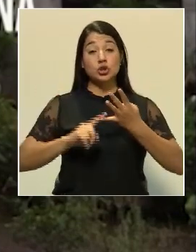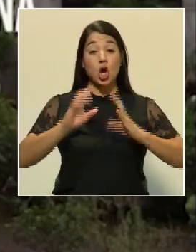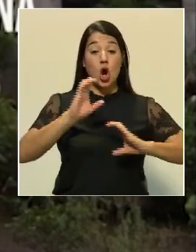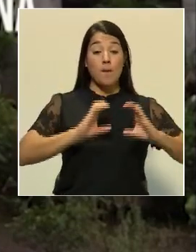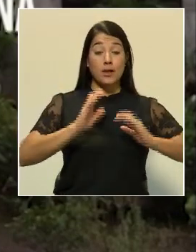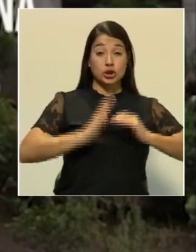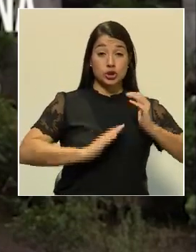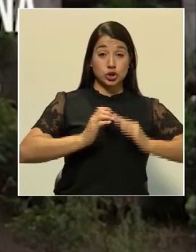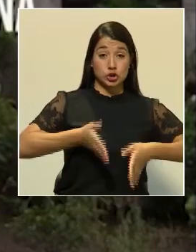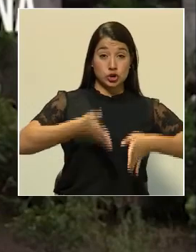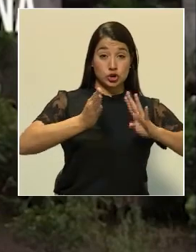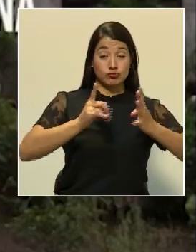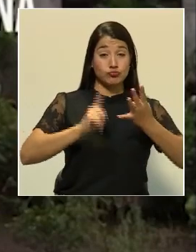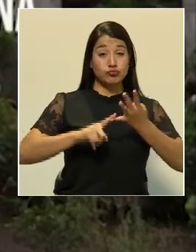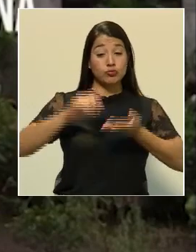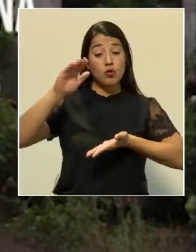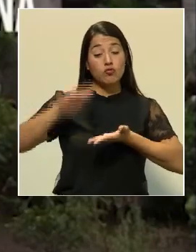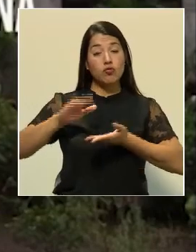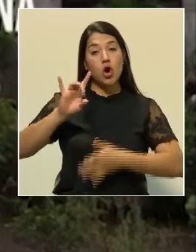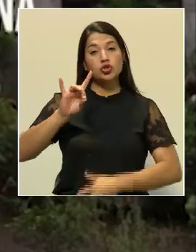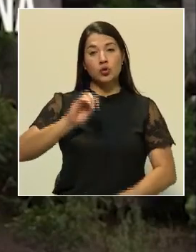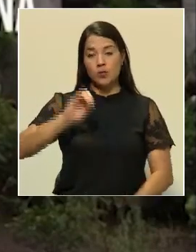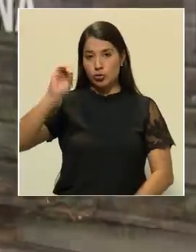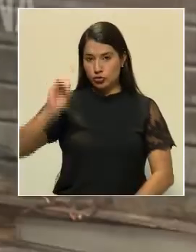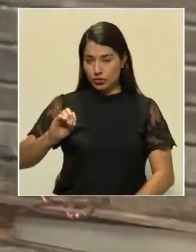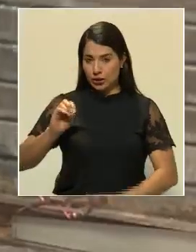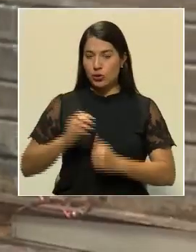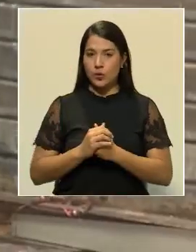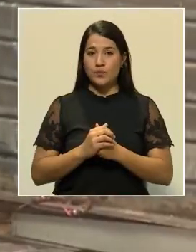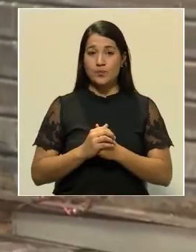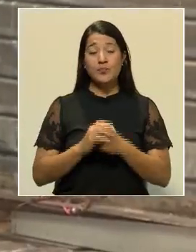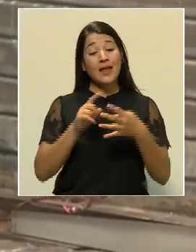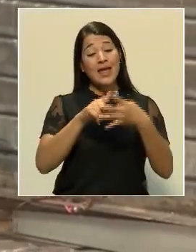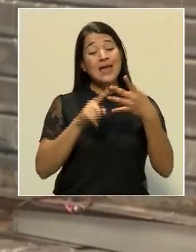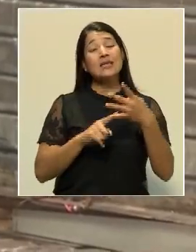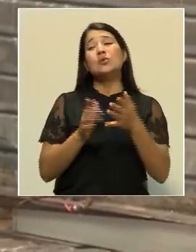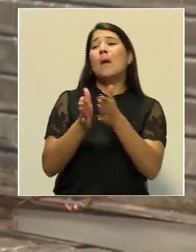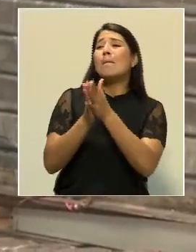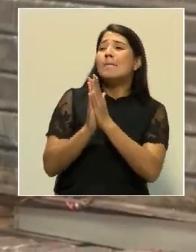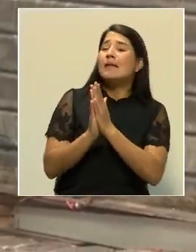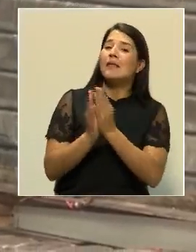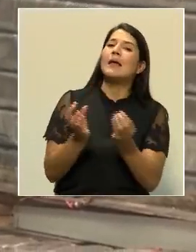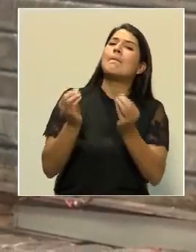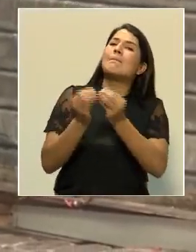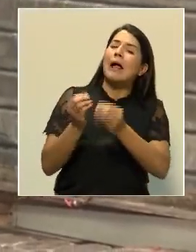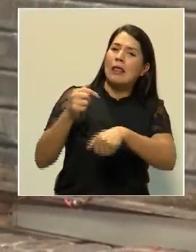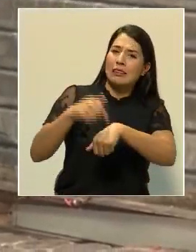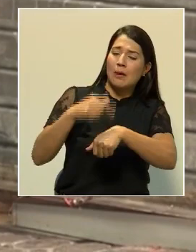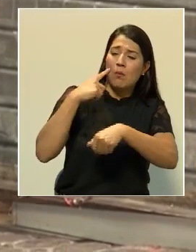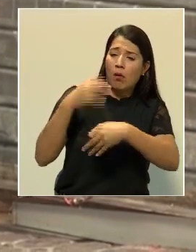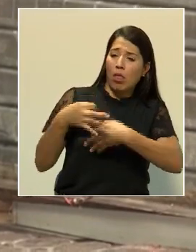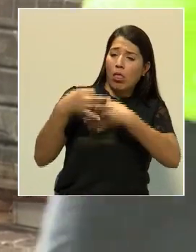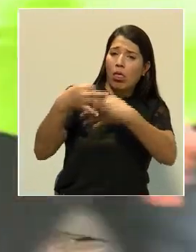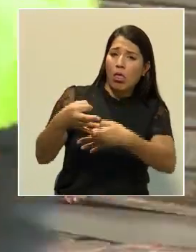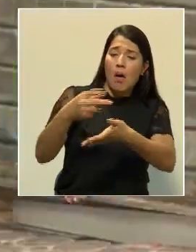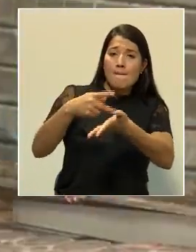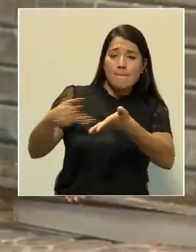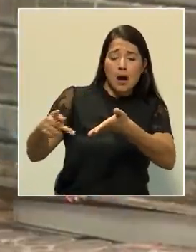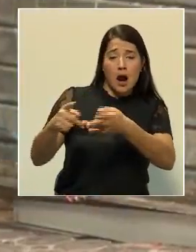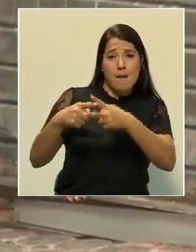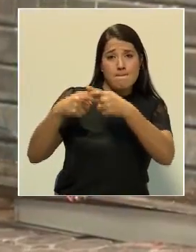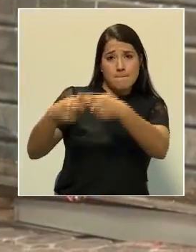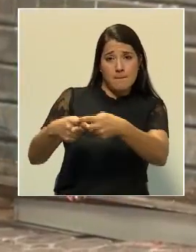y construcción con una reducción del 8%, siendo quienes más solicitan prórrogas de créditos. Cubero argumentó que existe una